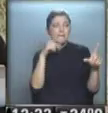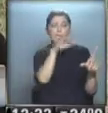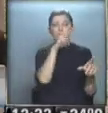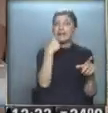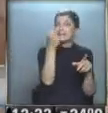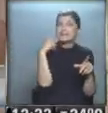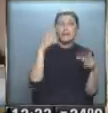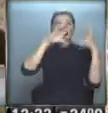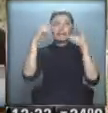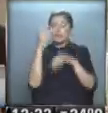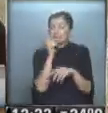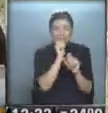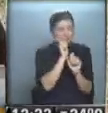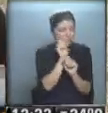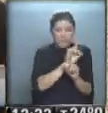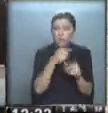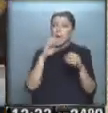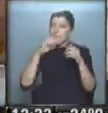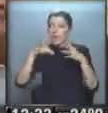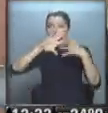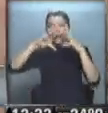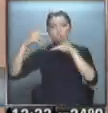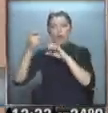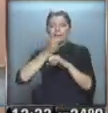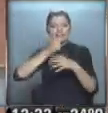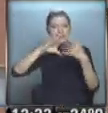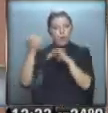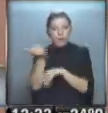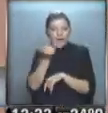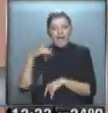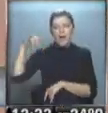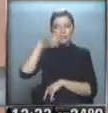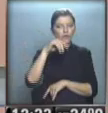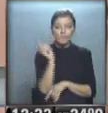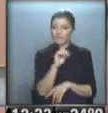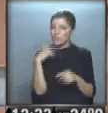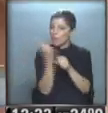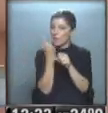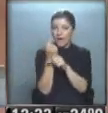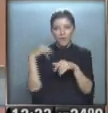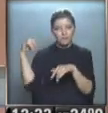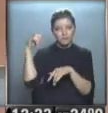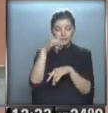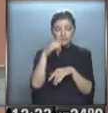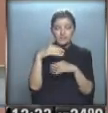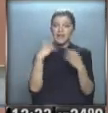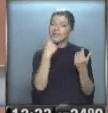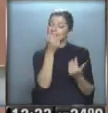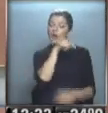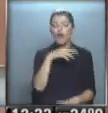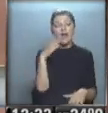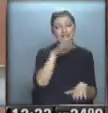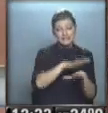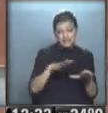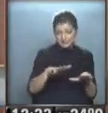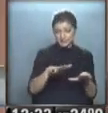azules. Prefiero los nublados, porque entonces no vuelan los drones, dijo el pequeño Zubair, que aún padece las heridas de aquel